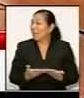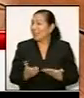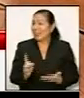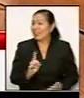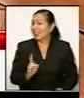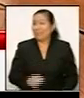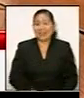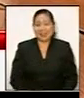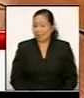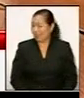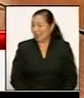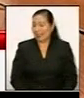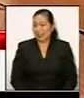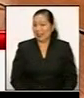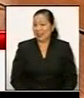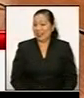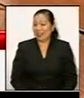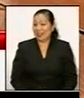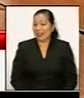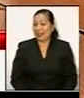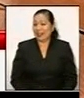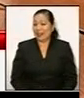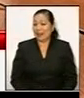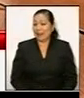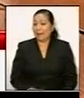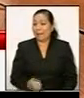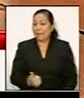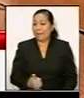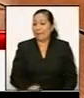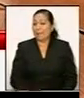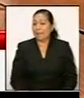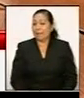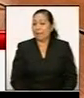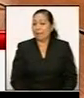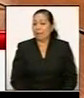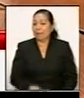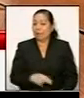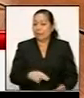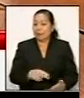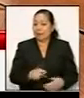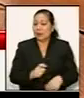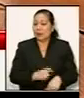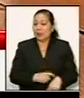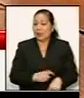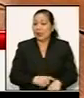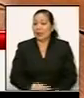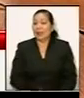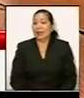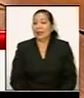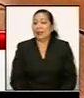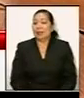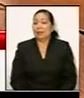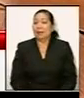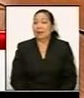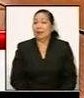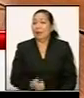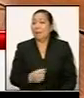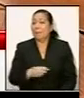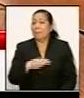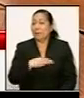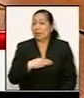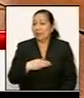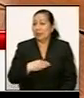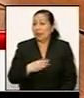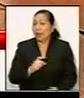y vamos a hacerlo y por otro lado los logros se van viendo a lo largo del tiempo no hay una unidad de medición de calidad